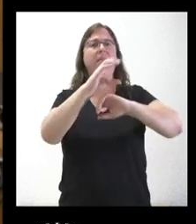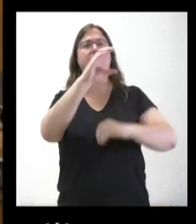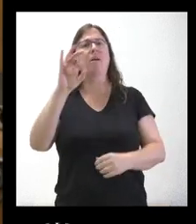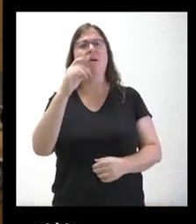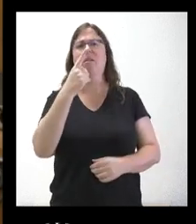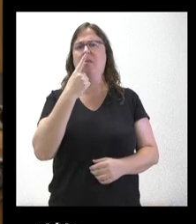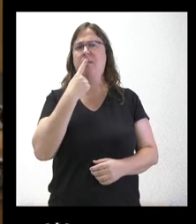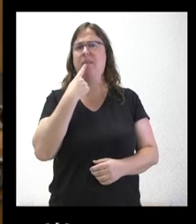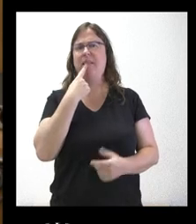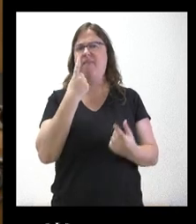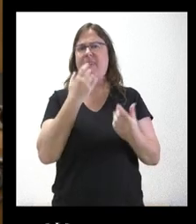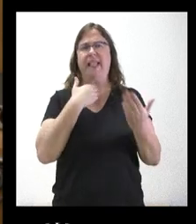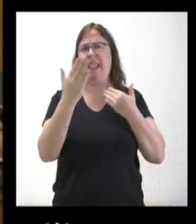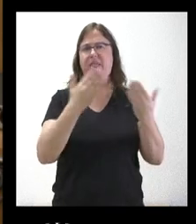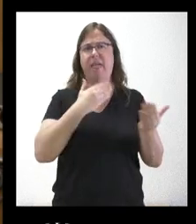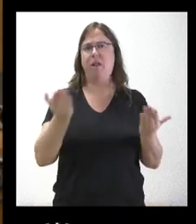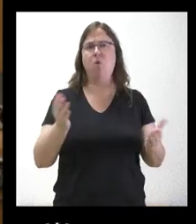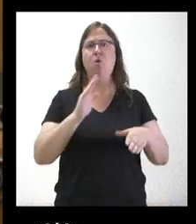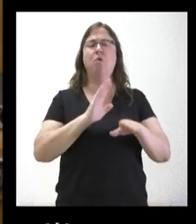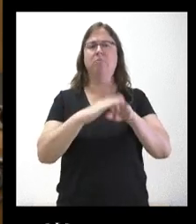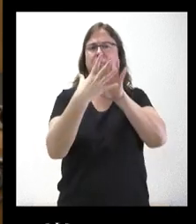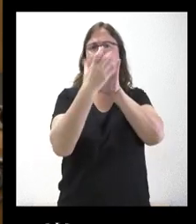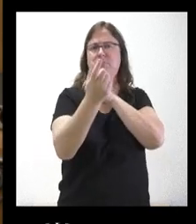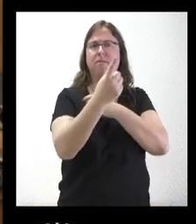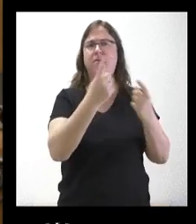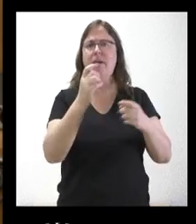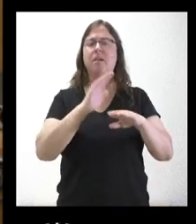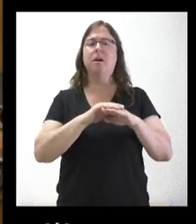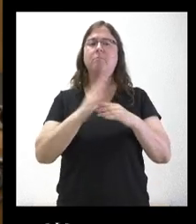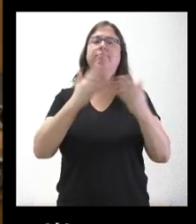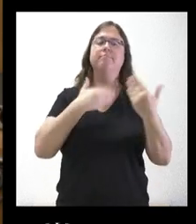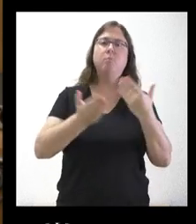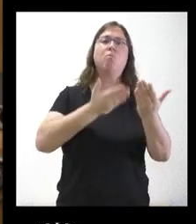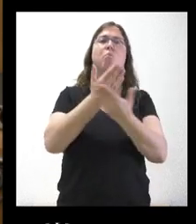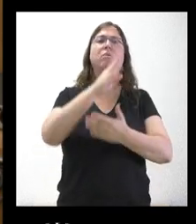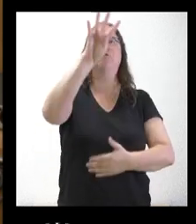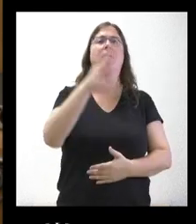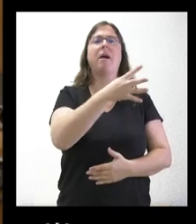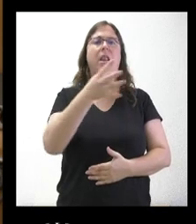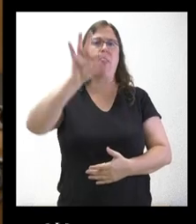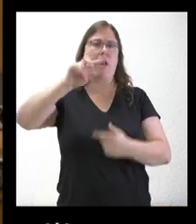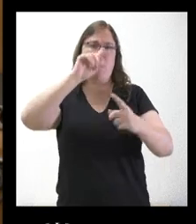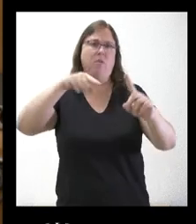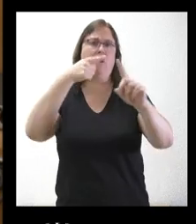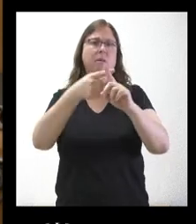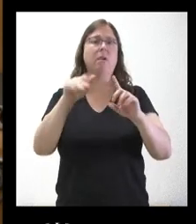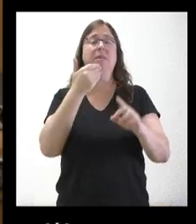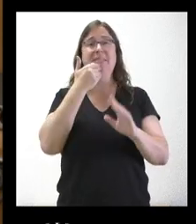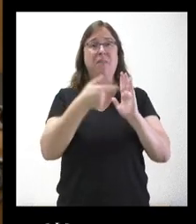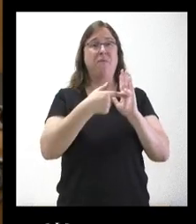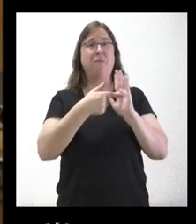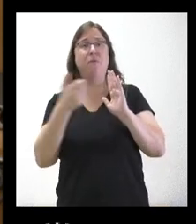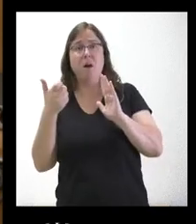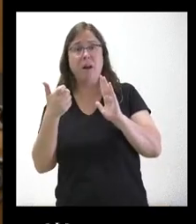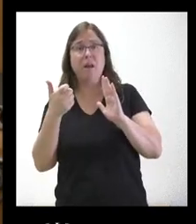falta de diálogo y entendimiento para negociar las propuestas de calendario. Y también que quitar ese efectivo va en contra de la